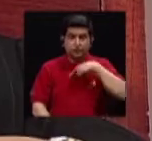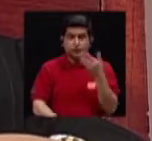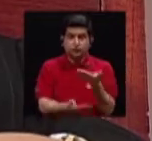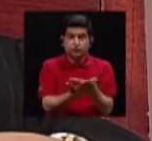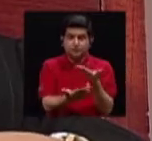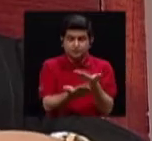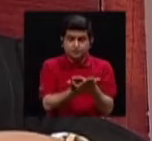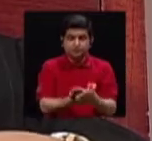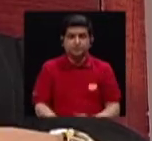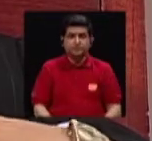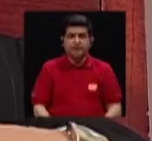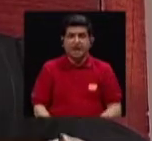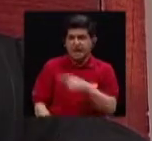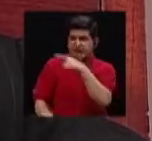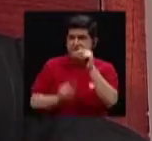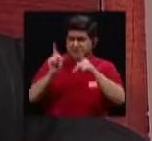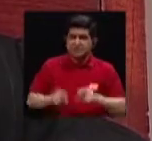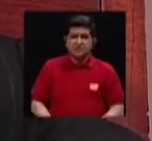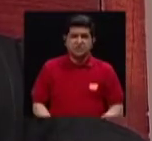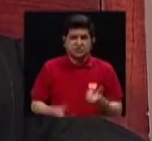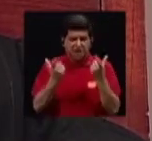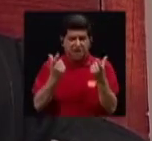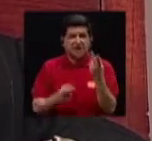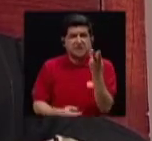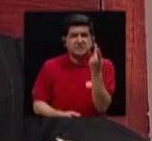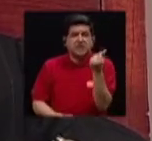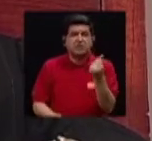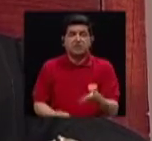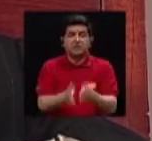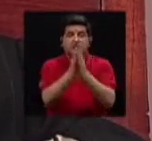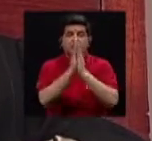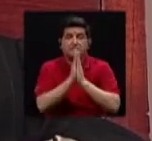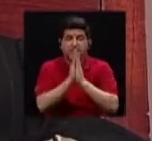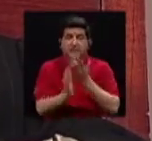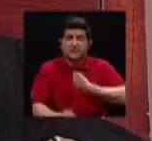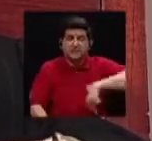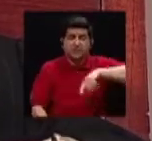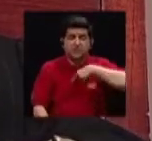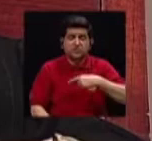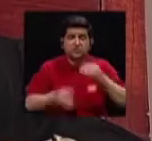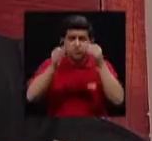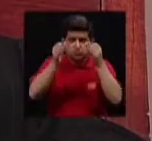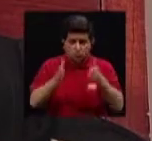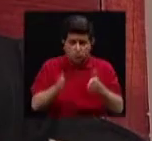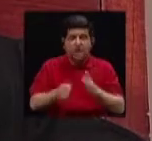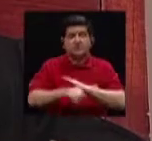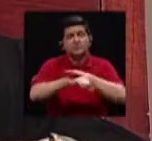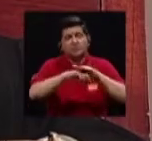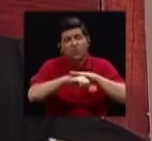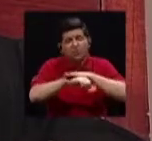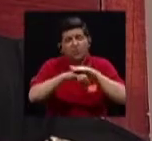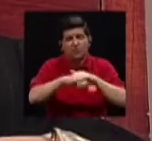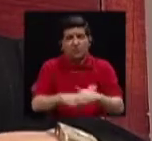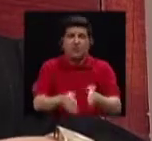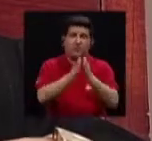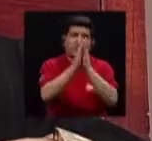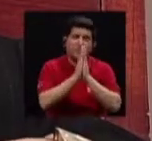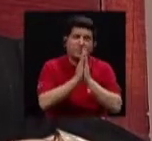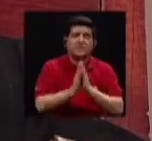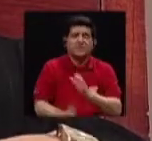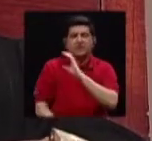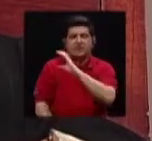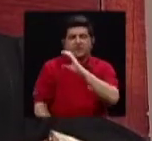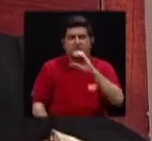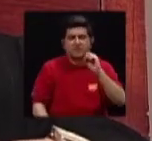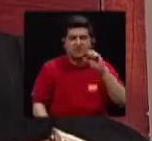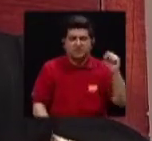cuánto gana el demandado, tenemos que solicitar al juez que por favor solicite a la caja, a